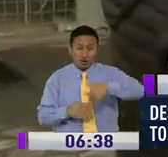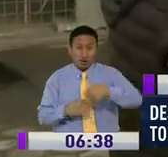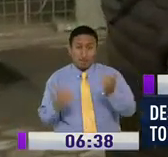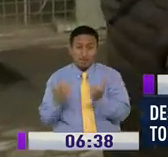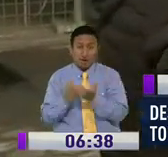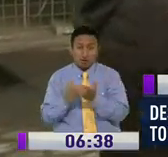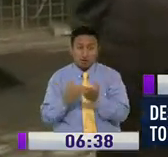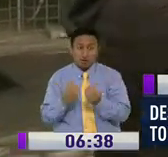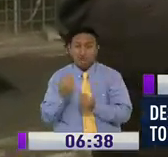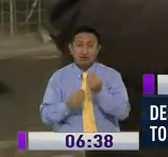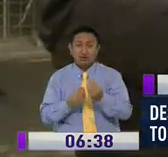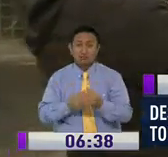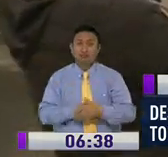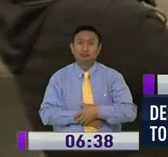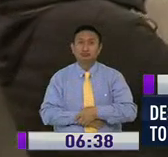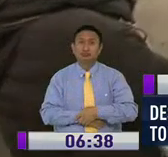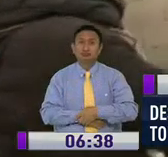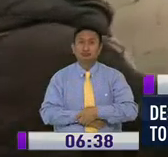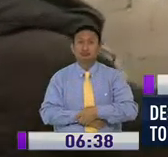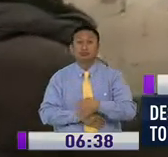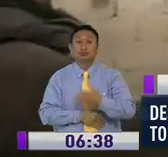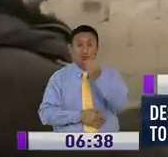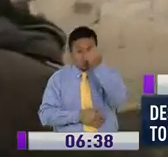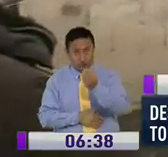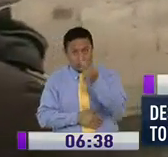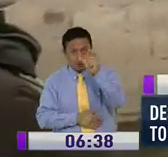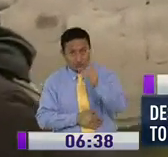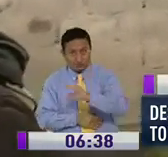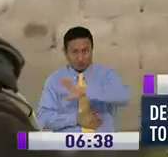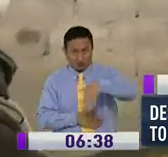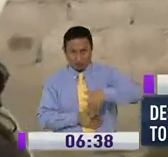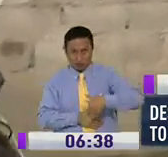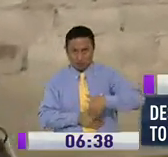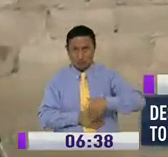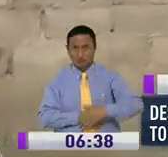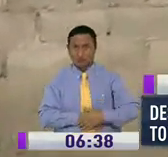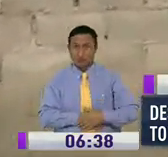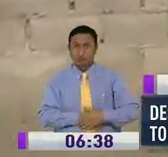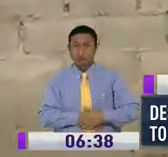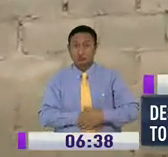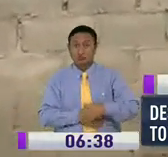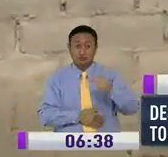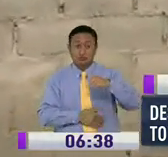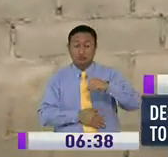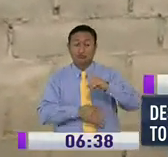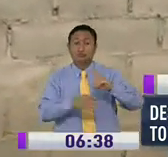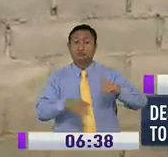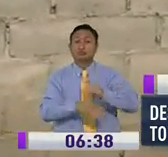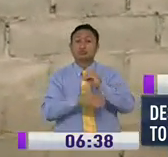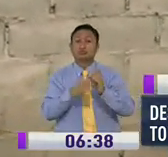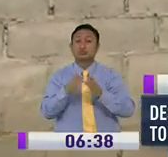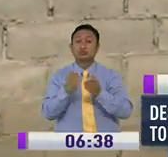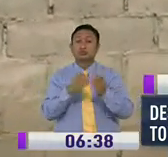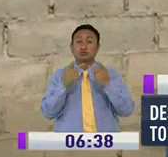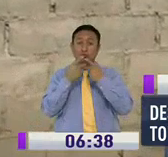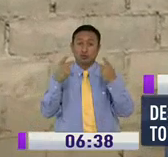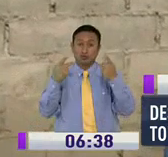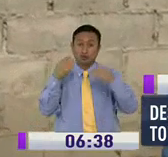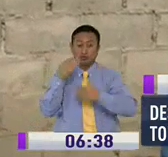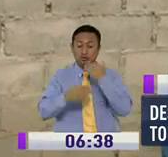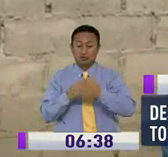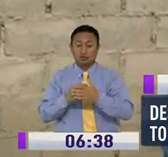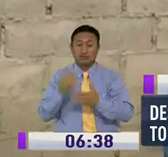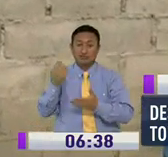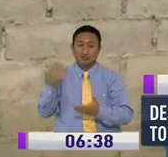luego qué proceso tiene. A ver, muy buenos días con todos los televidentes. Nosotros efectuamos como Dirección de Servicios Públicos todo el proceso de